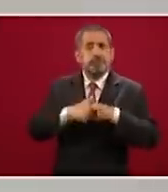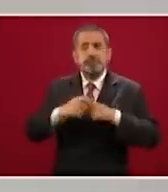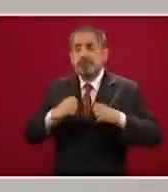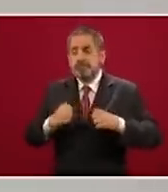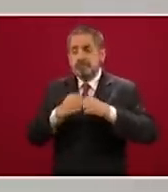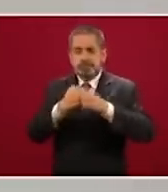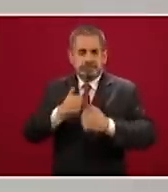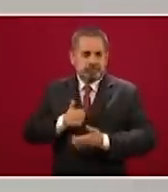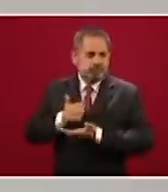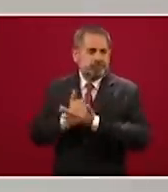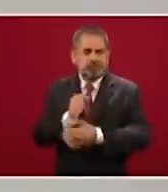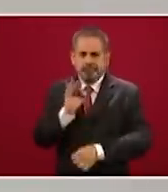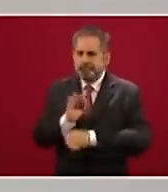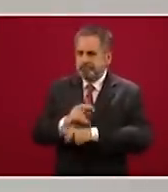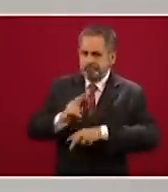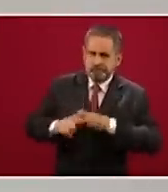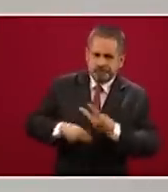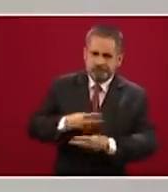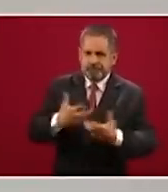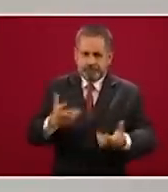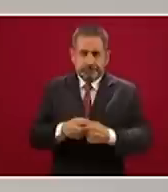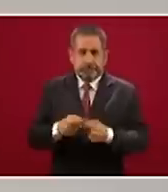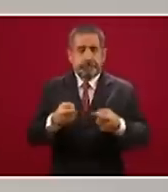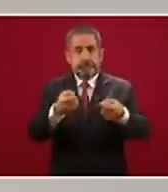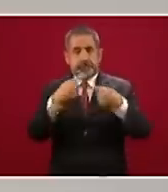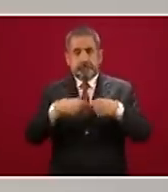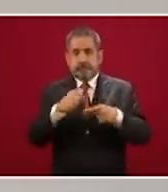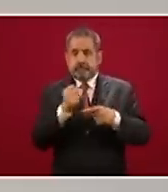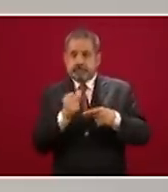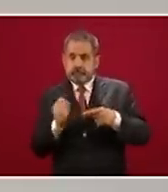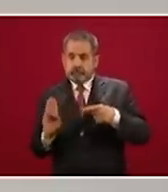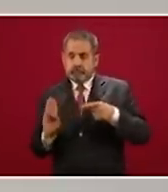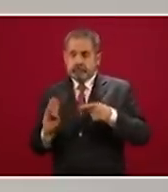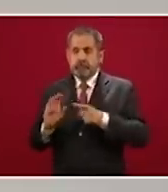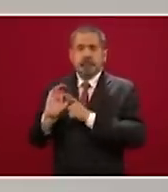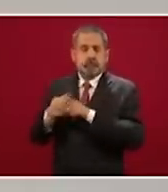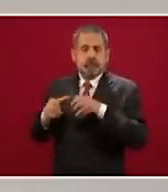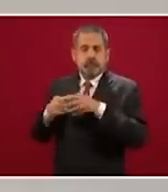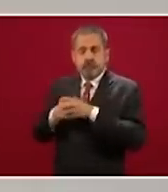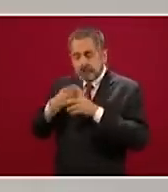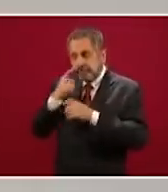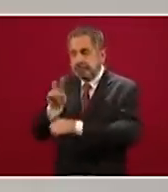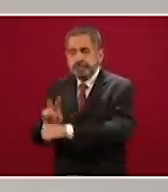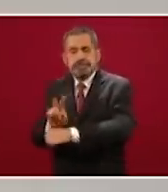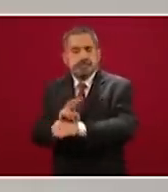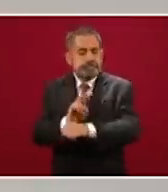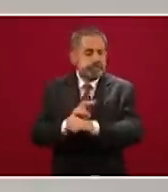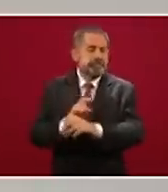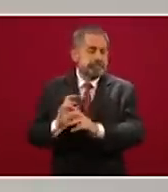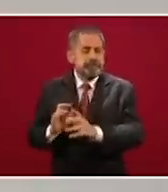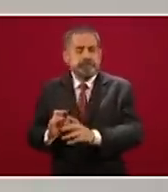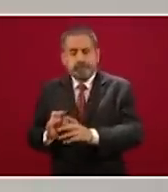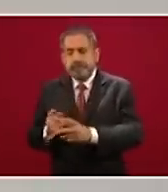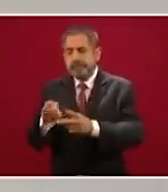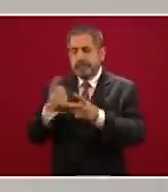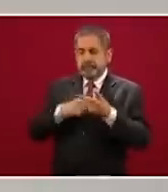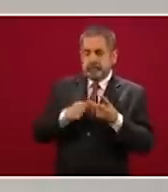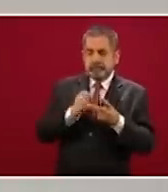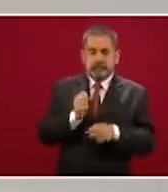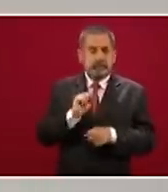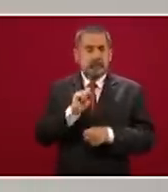emergencias en salud. Tiene un subcomité de monitoreo y vigilancia y un subcomité